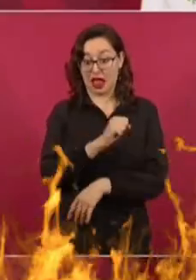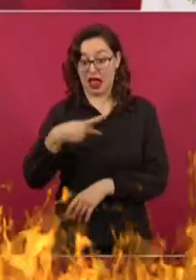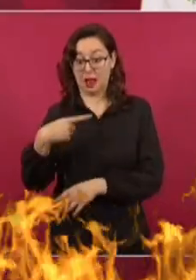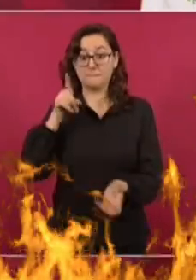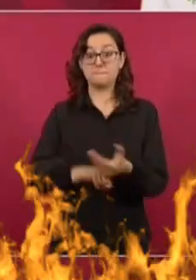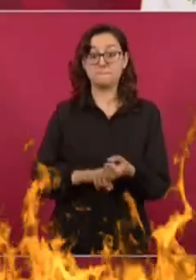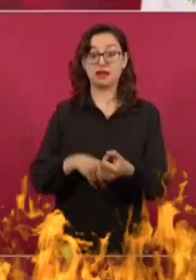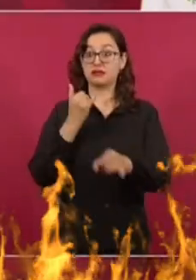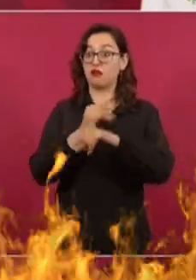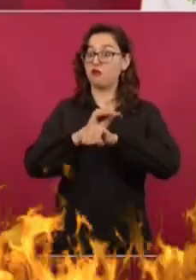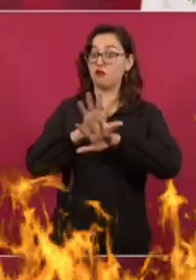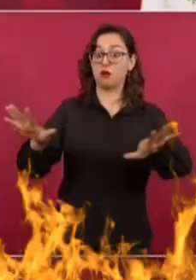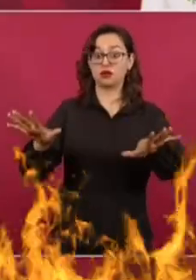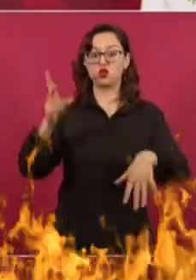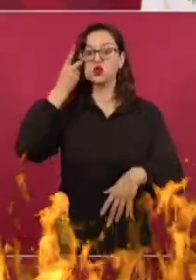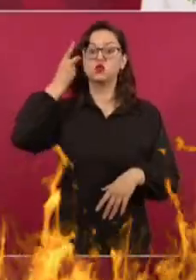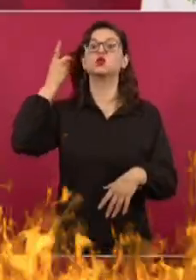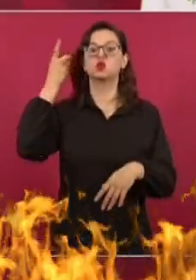medios de información